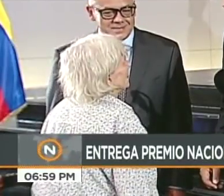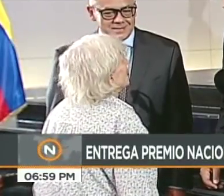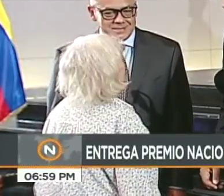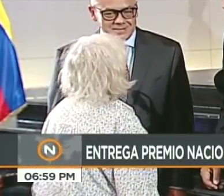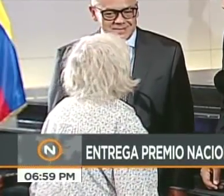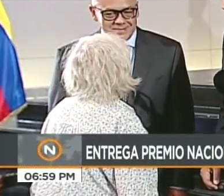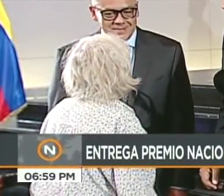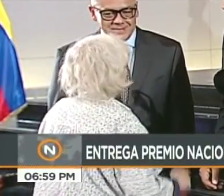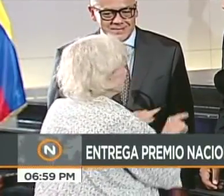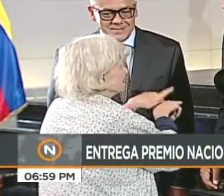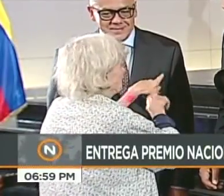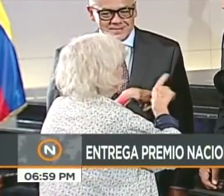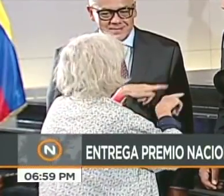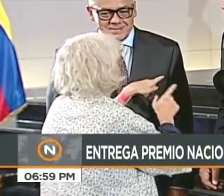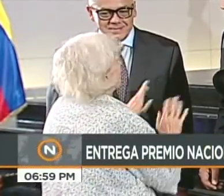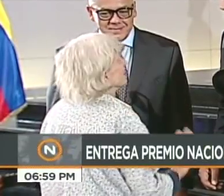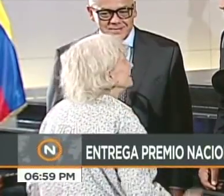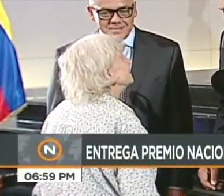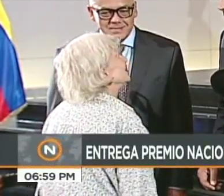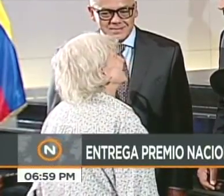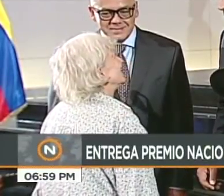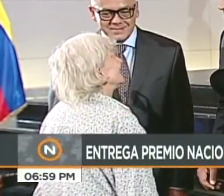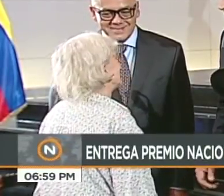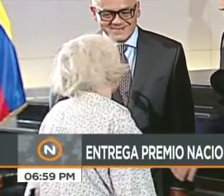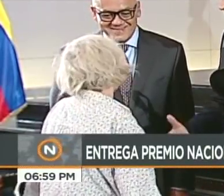la investigación, al trabajo